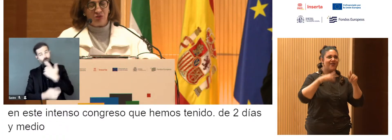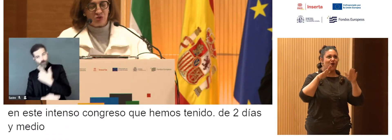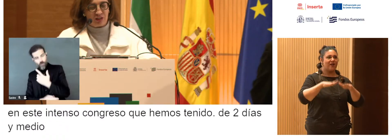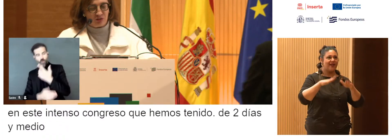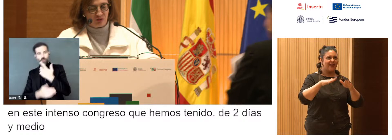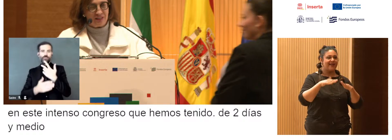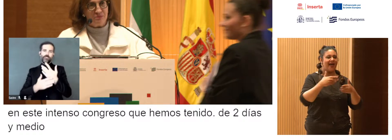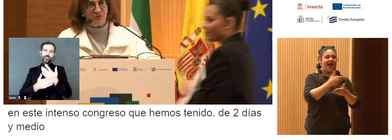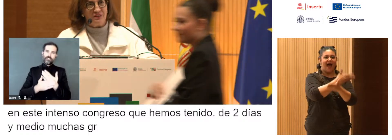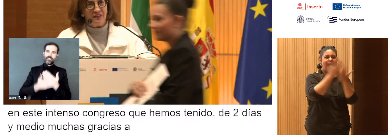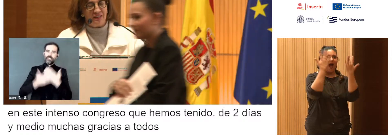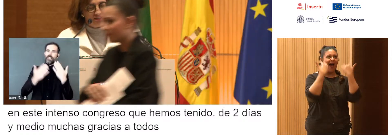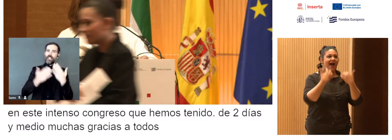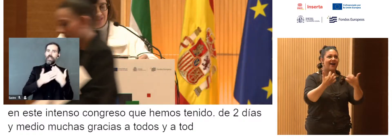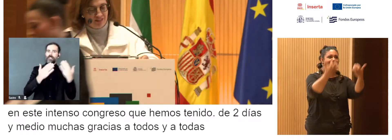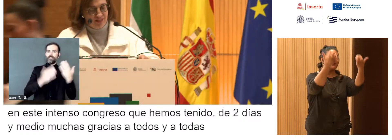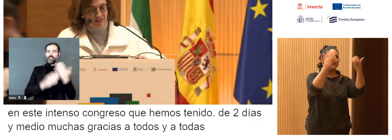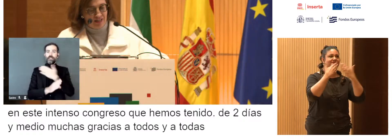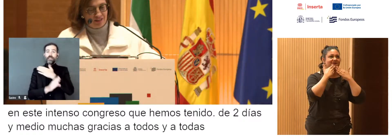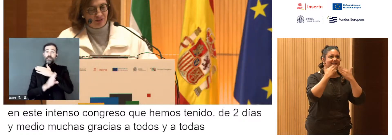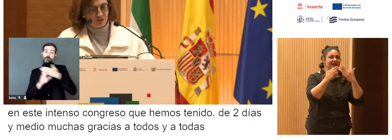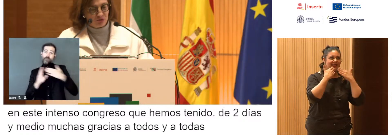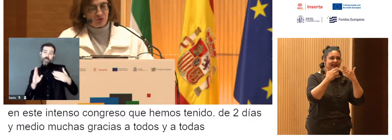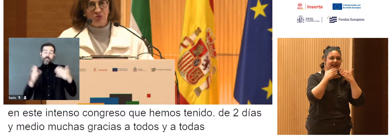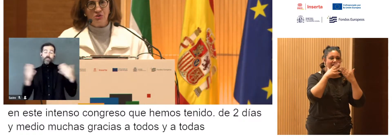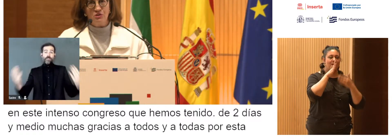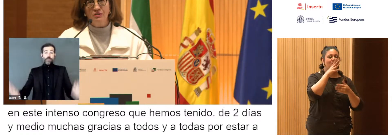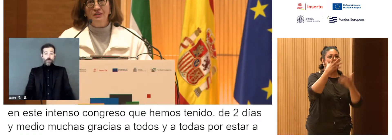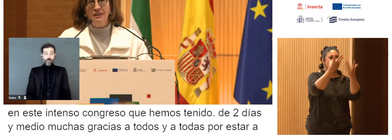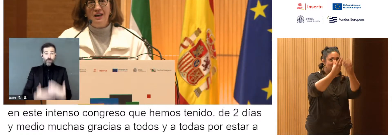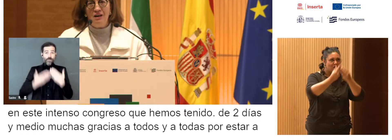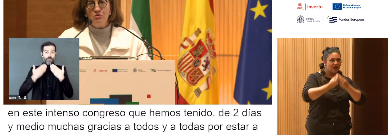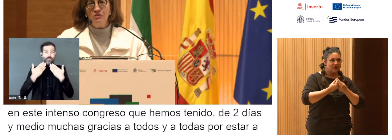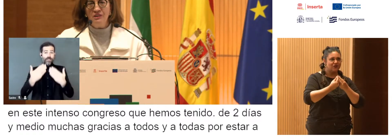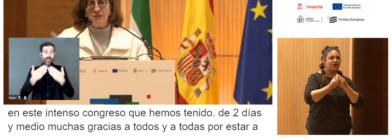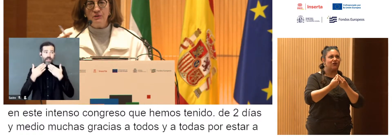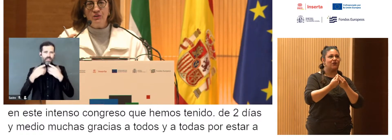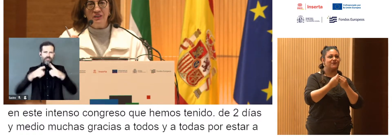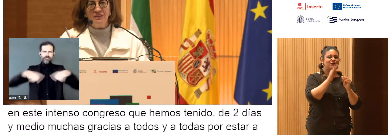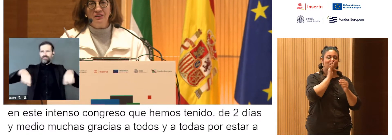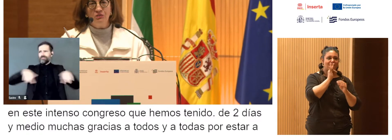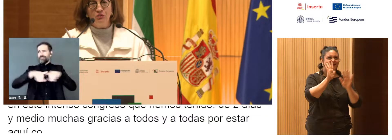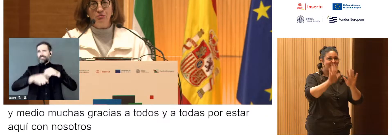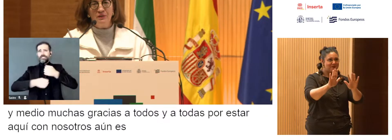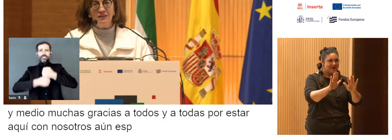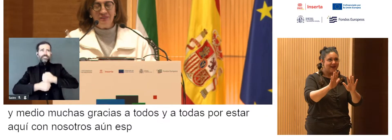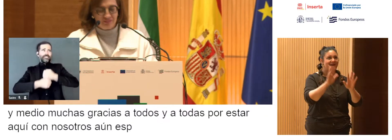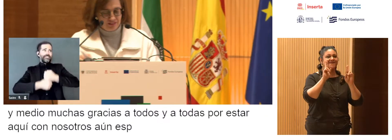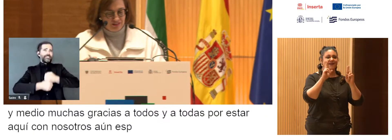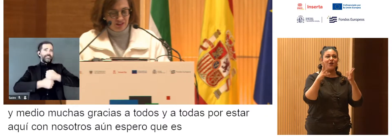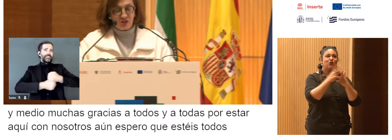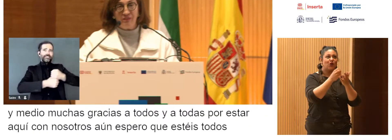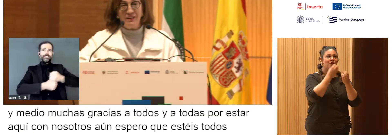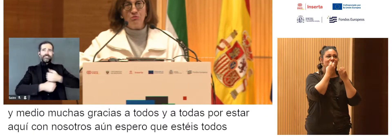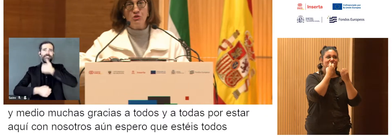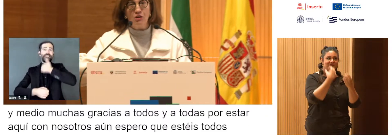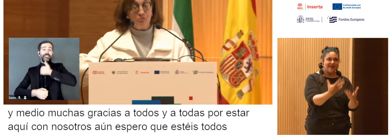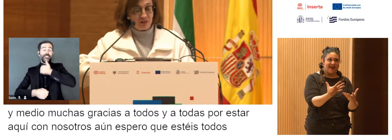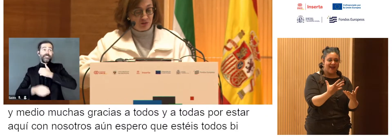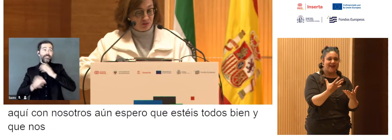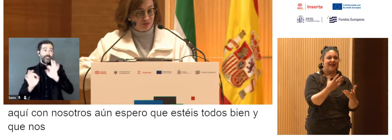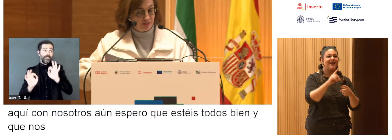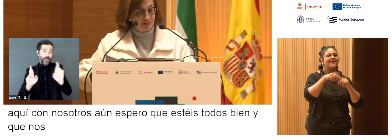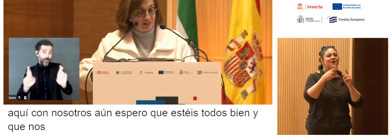gracias a todos y a todas por estar aquí con nosotros aún. Espero que estéis todos bien y que nos vayamos